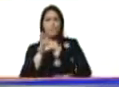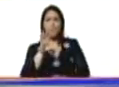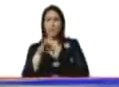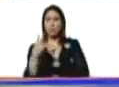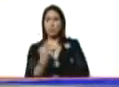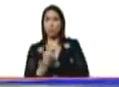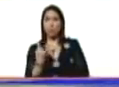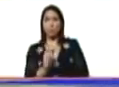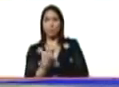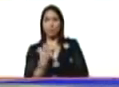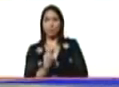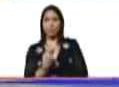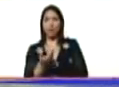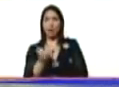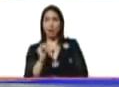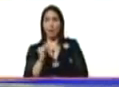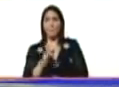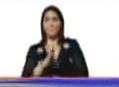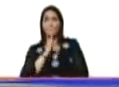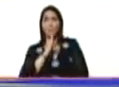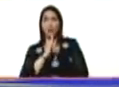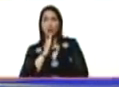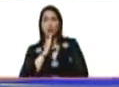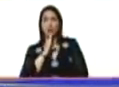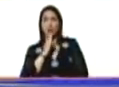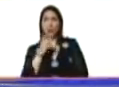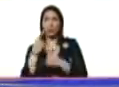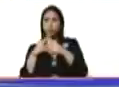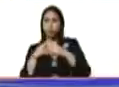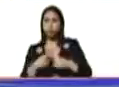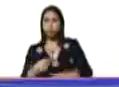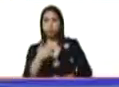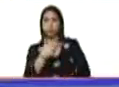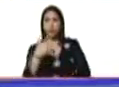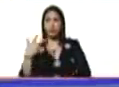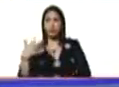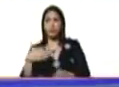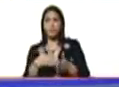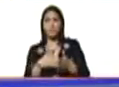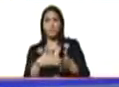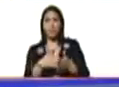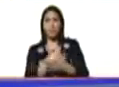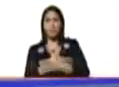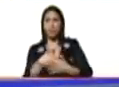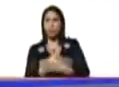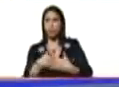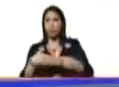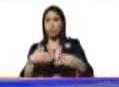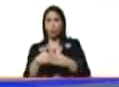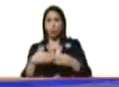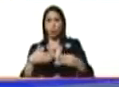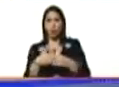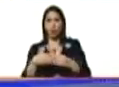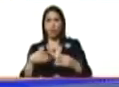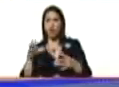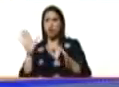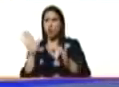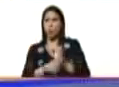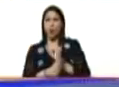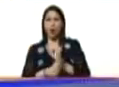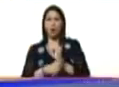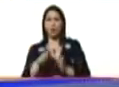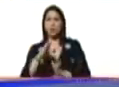Solamente en cuentas bancarias se calculan 33 mil millones de dólares. Se robaron Citgo, se robaron